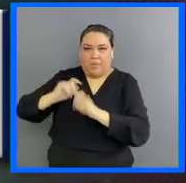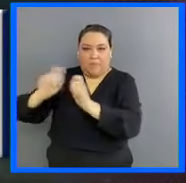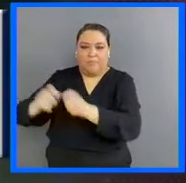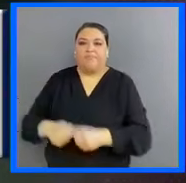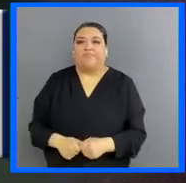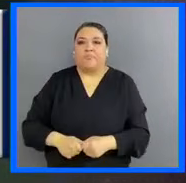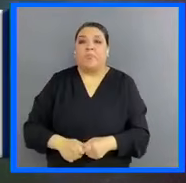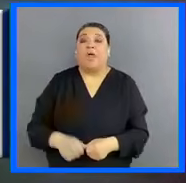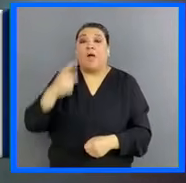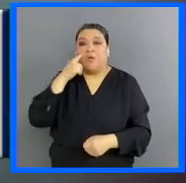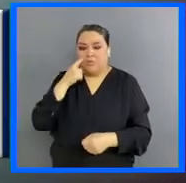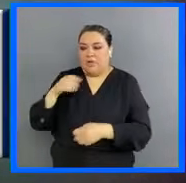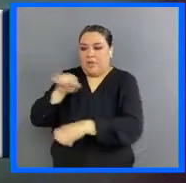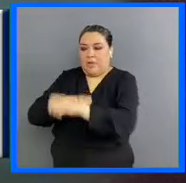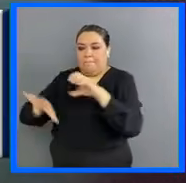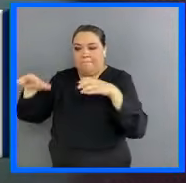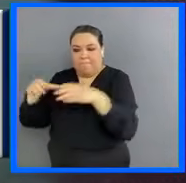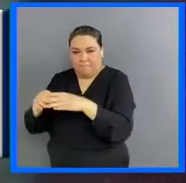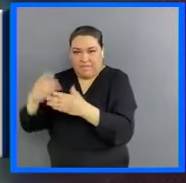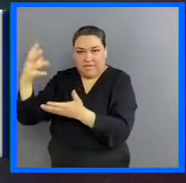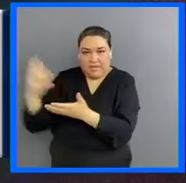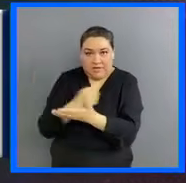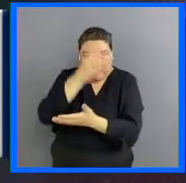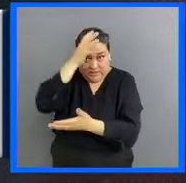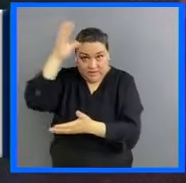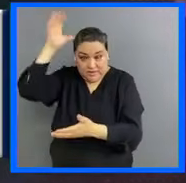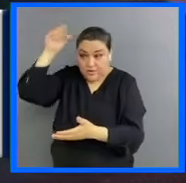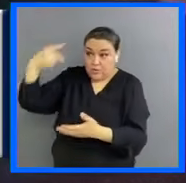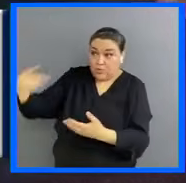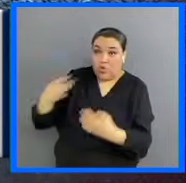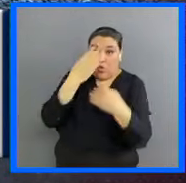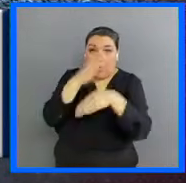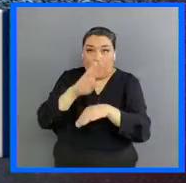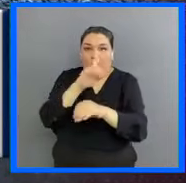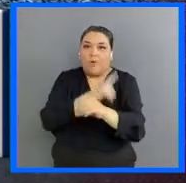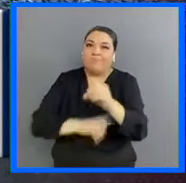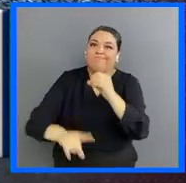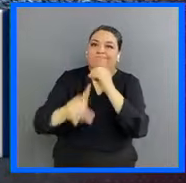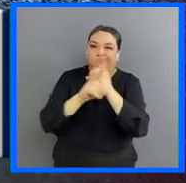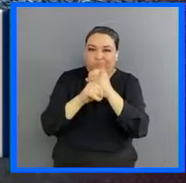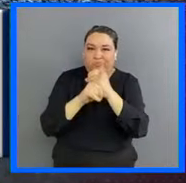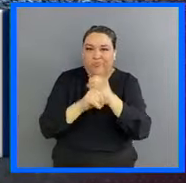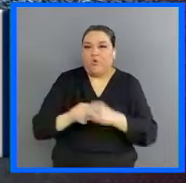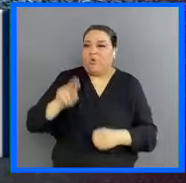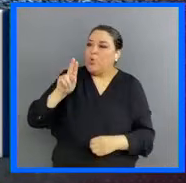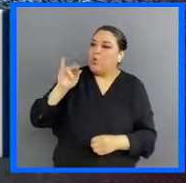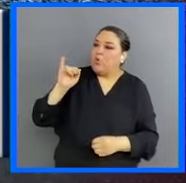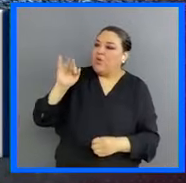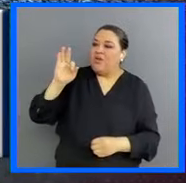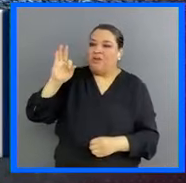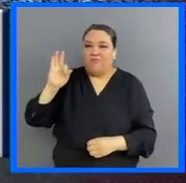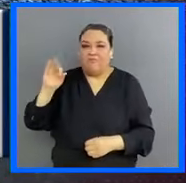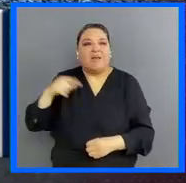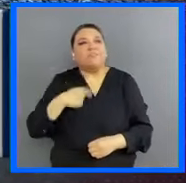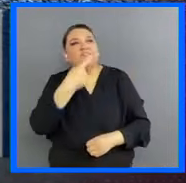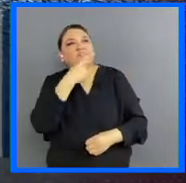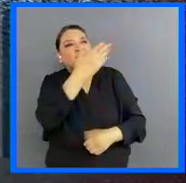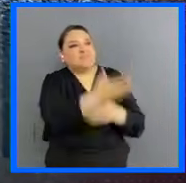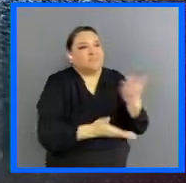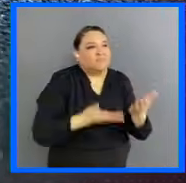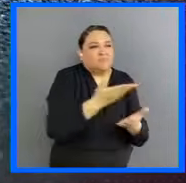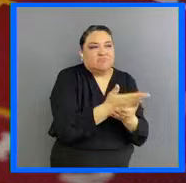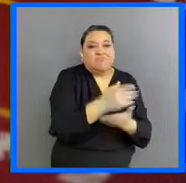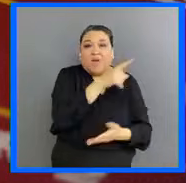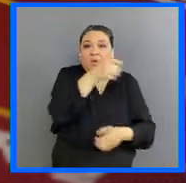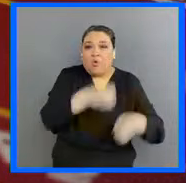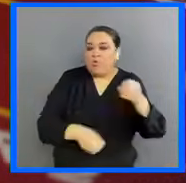presentó un amparo contra el bloqueo de sus cuentas bancarias por parte de la Unidad de Inteligencia Financiera. Sin embargo, no fue admitido por el Juzgado Tercero de